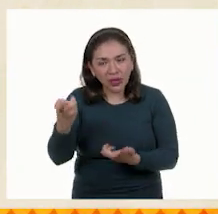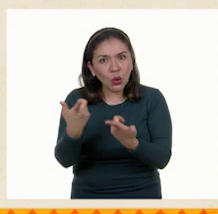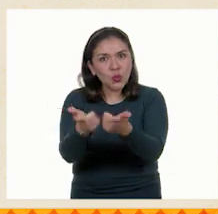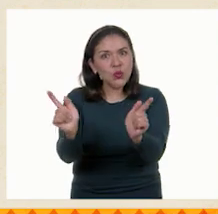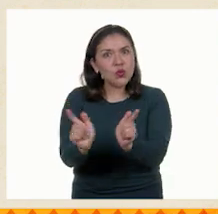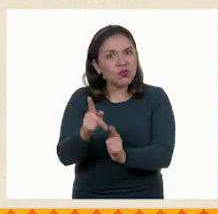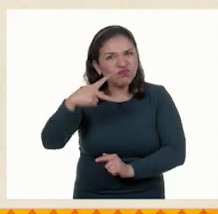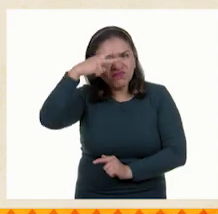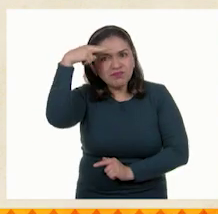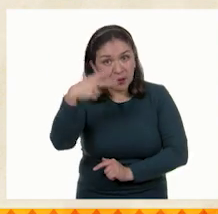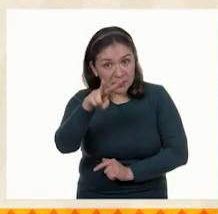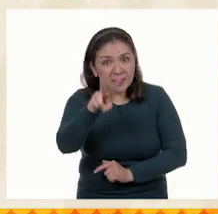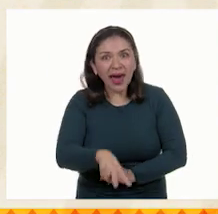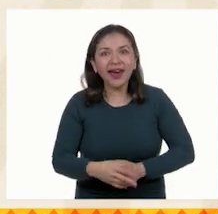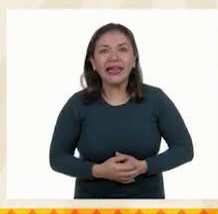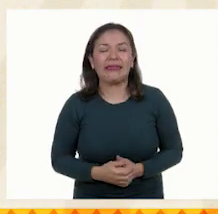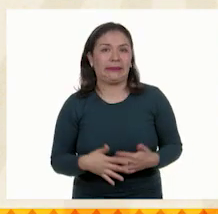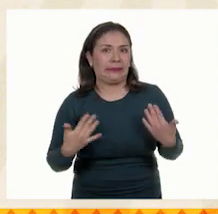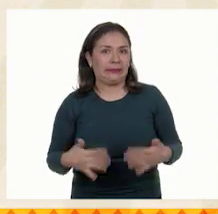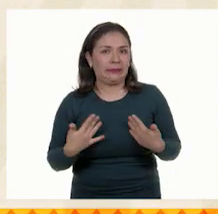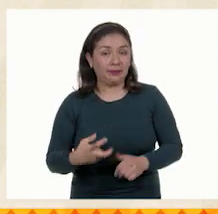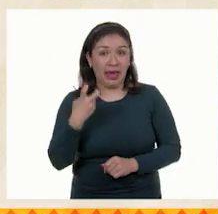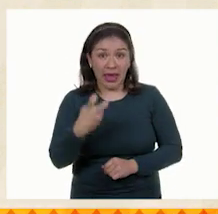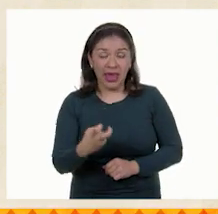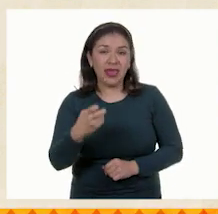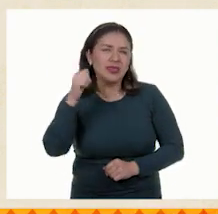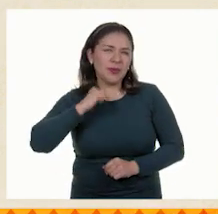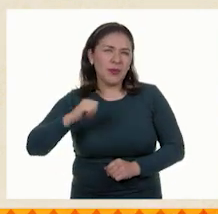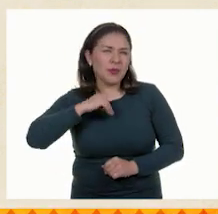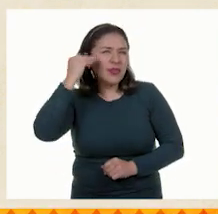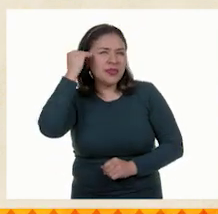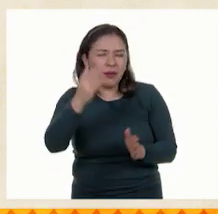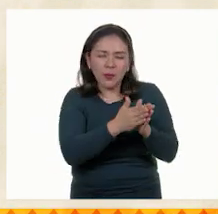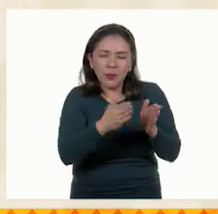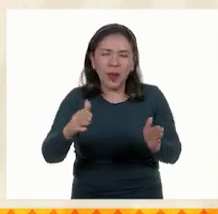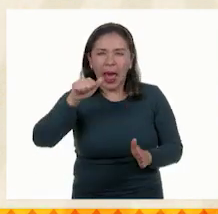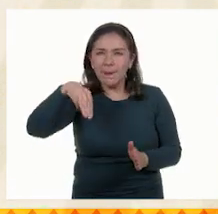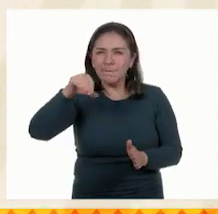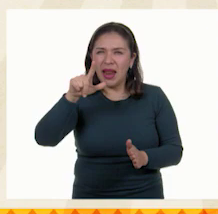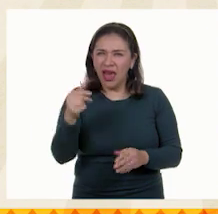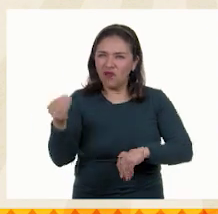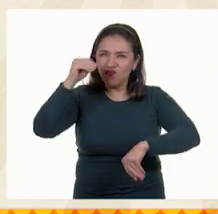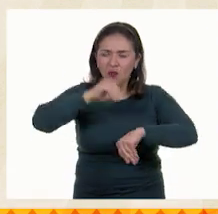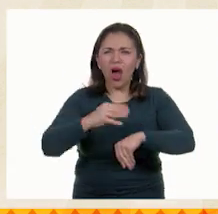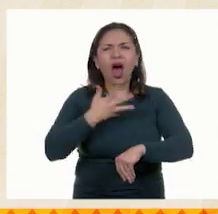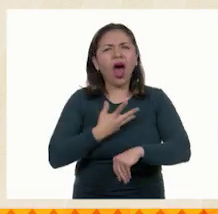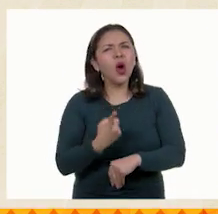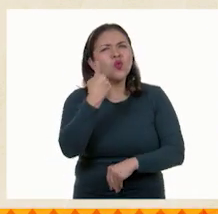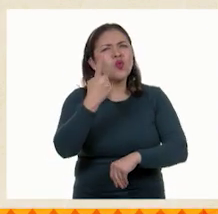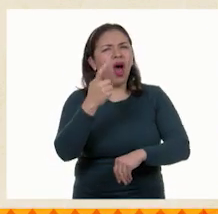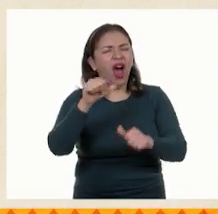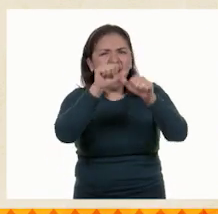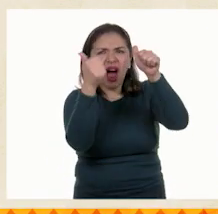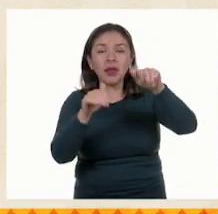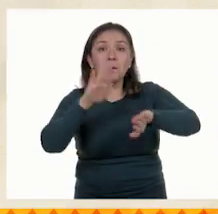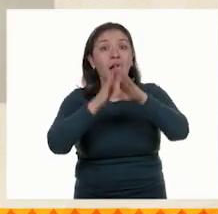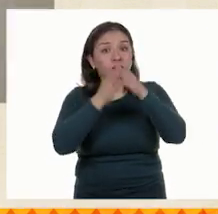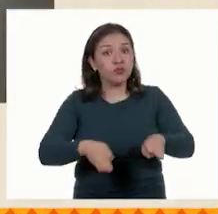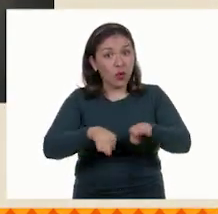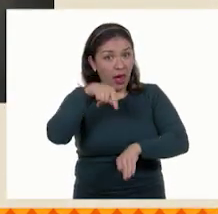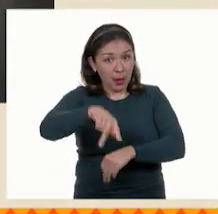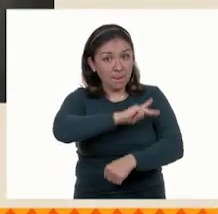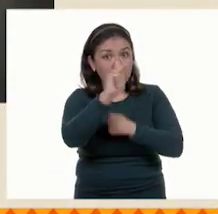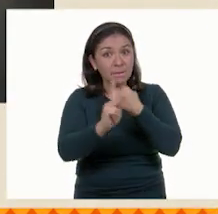de México, ¿no les parece? En la época que Amalia Hernández lo formó, había un movimiento artístico muy importante en nuestro